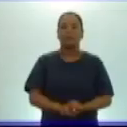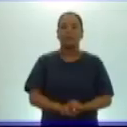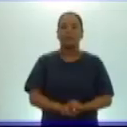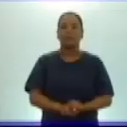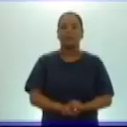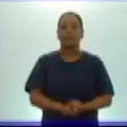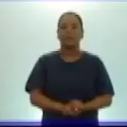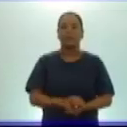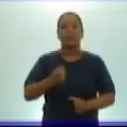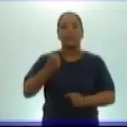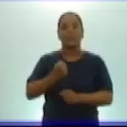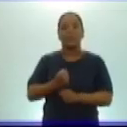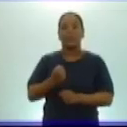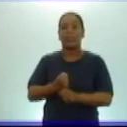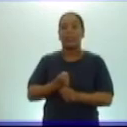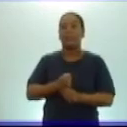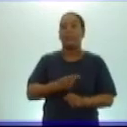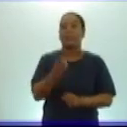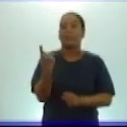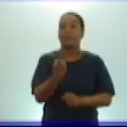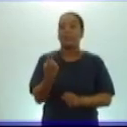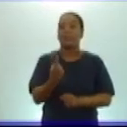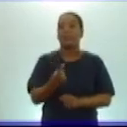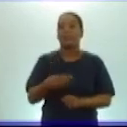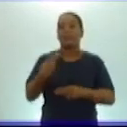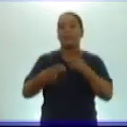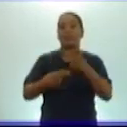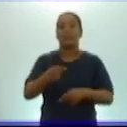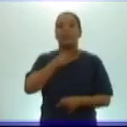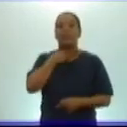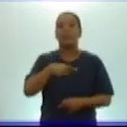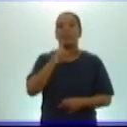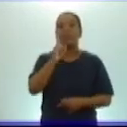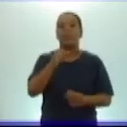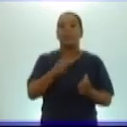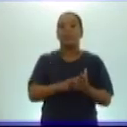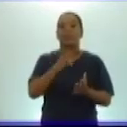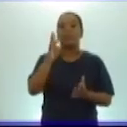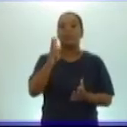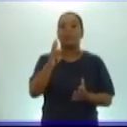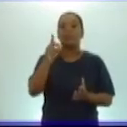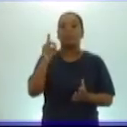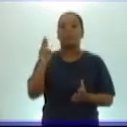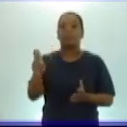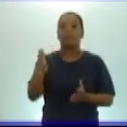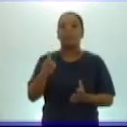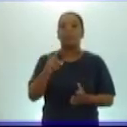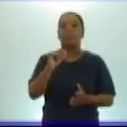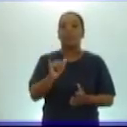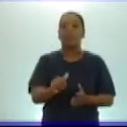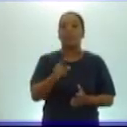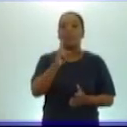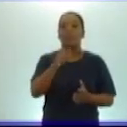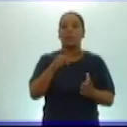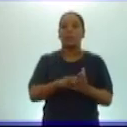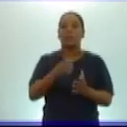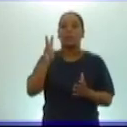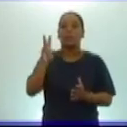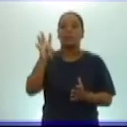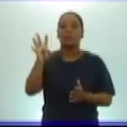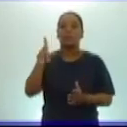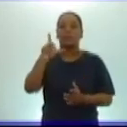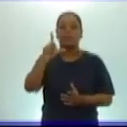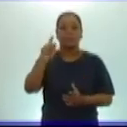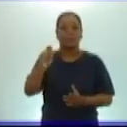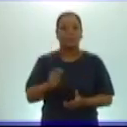Entonces, de trabajo independiente van a realizar los ejercicios 1.32 y 1.34 de su libro de texto y